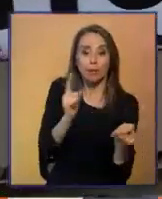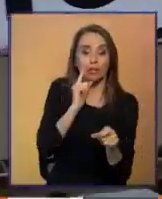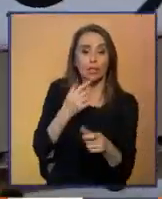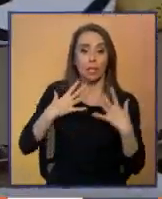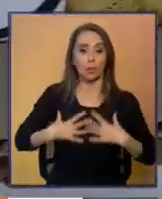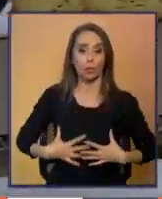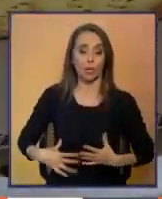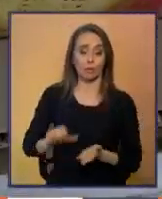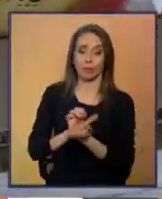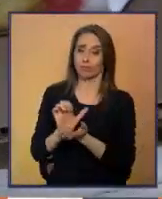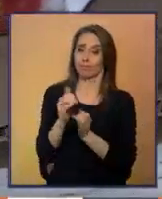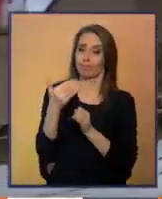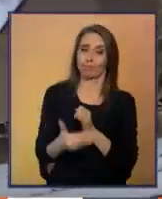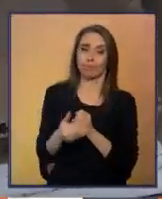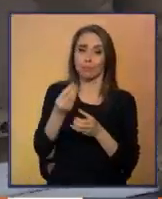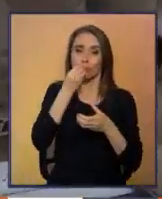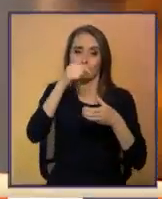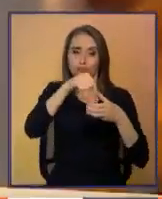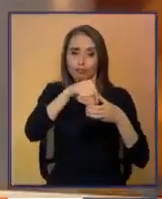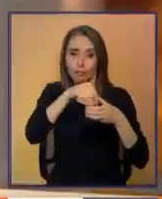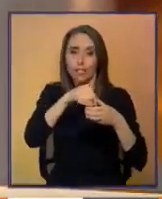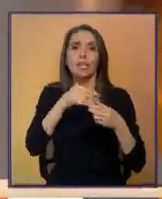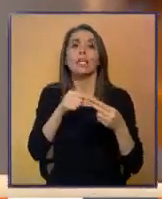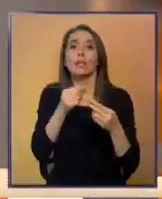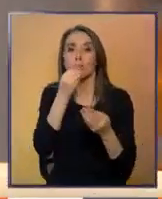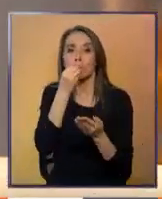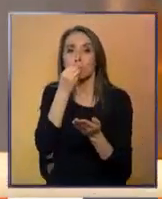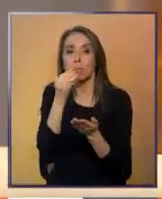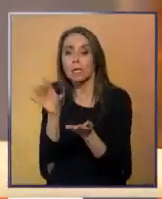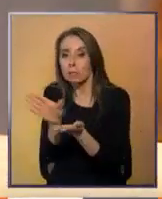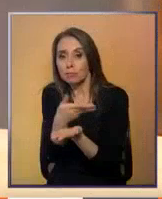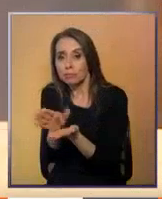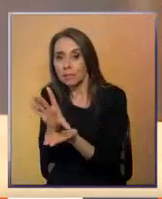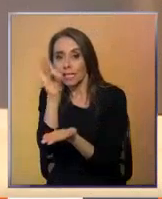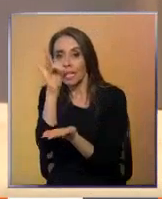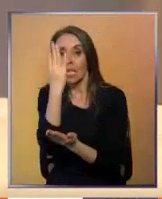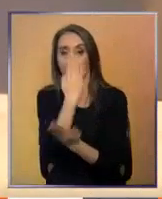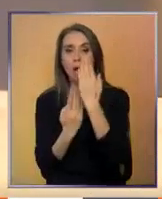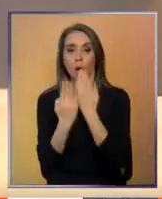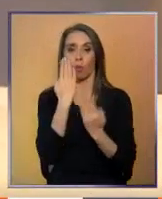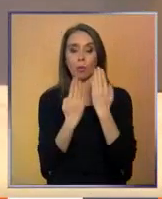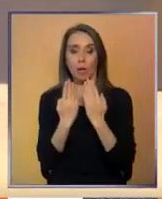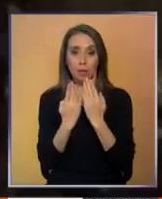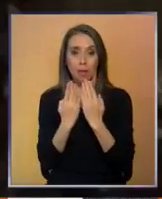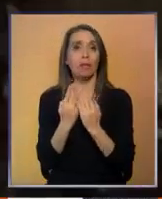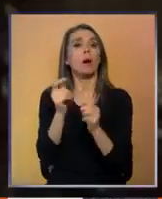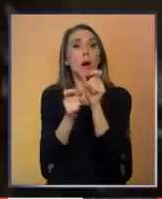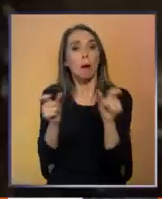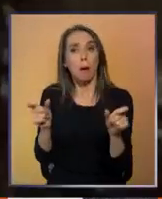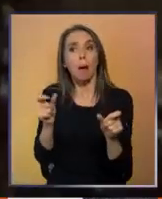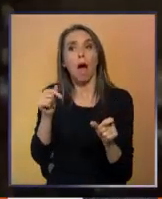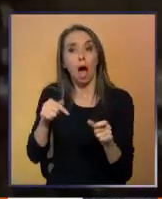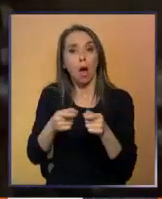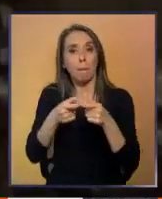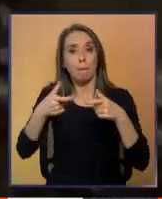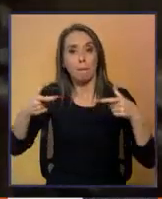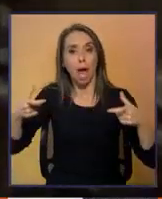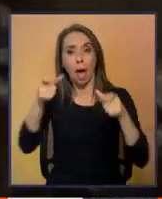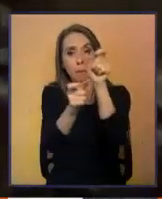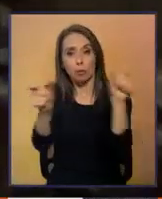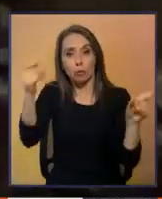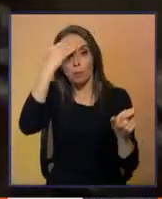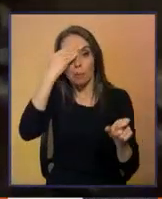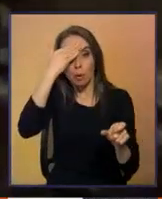intolerancia a algún nutriente, también están en la dieta de los que priorizan el autocuidado. Hay una preocupación que está creciendo y además va